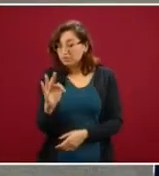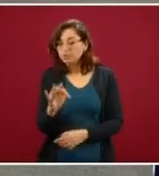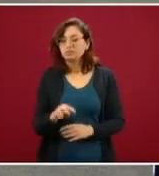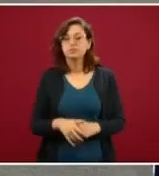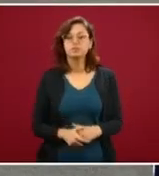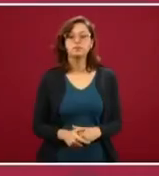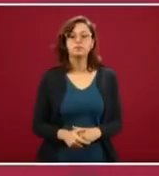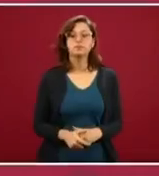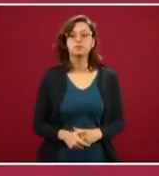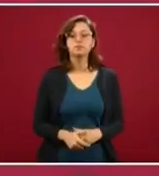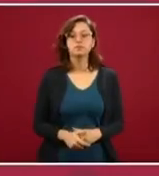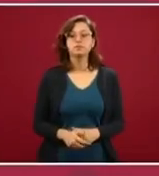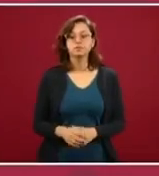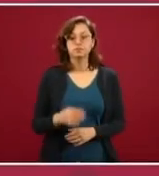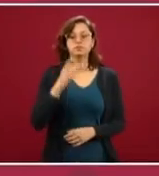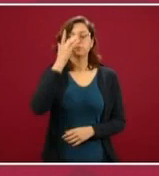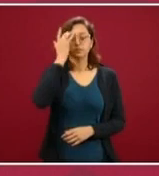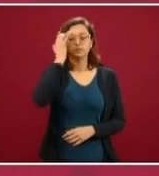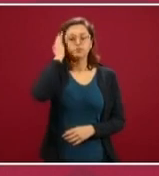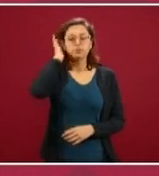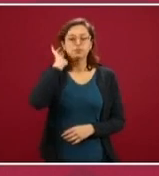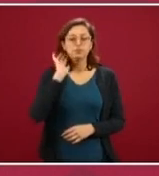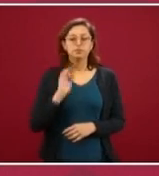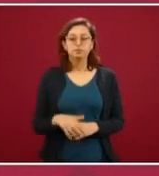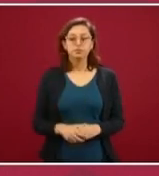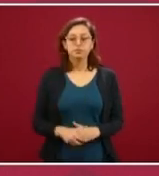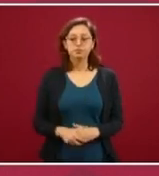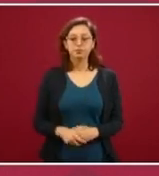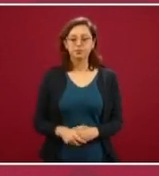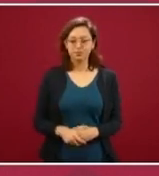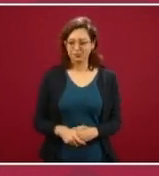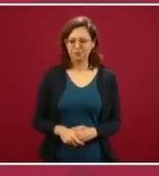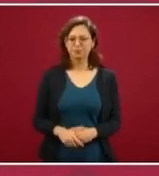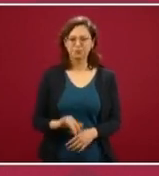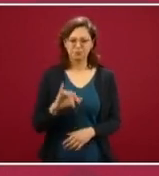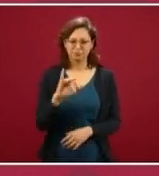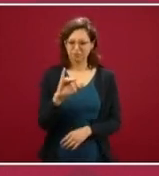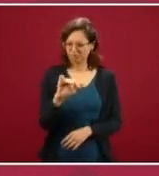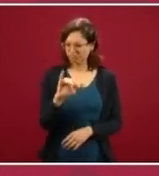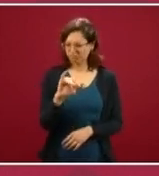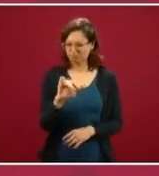más que avancemos en el proyecto